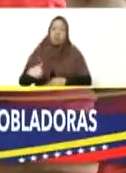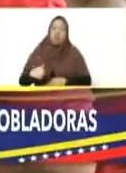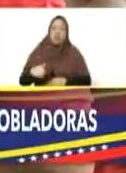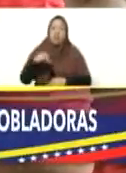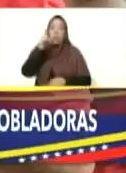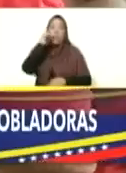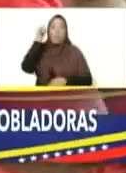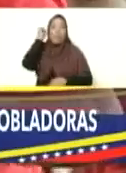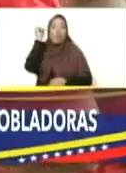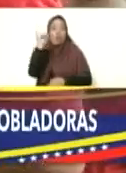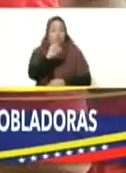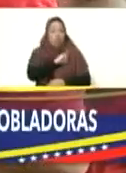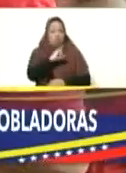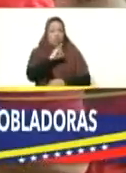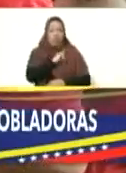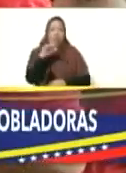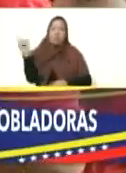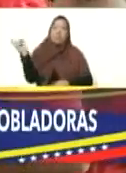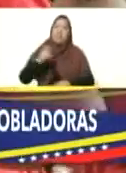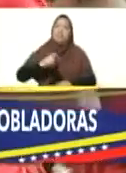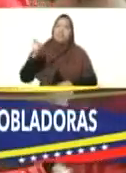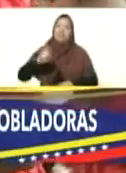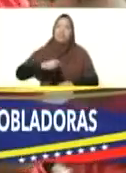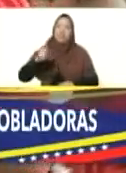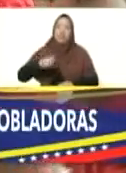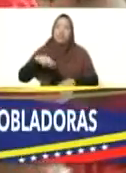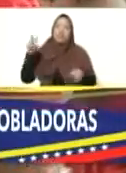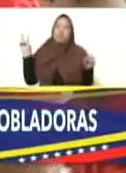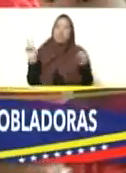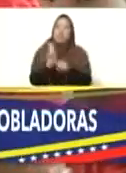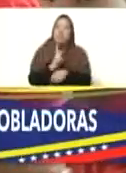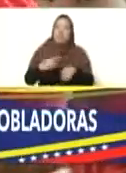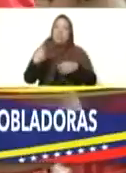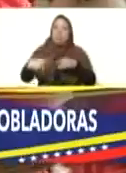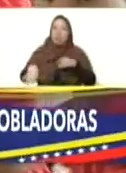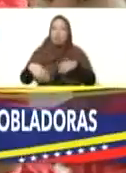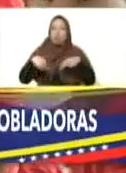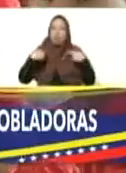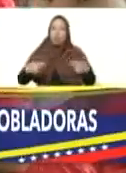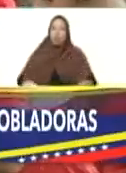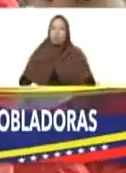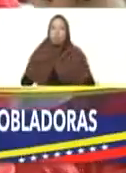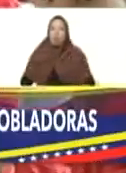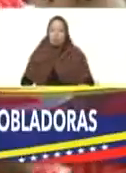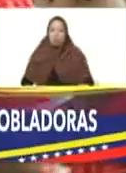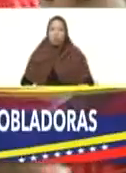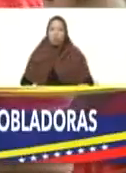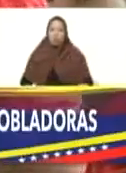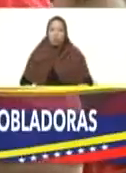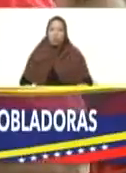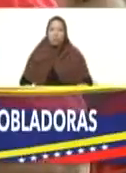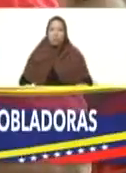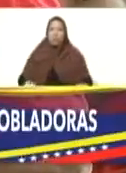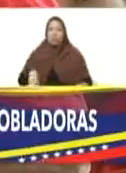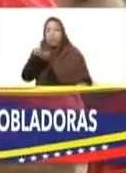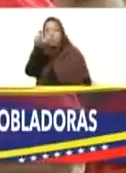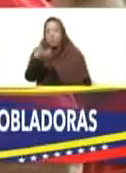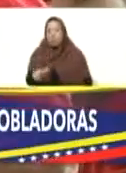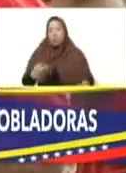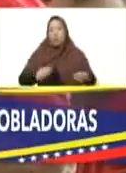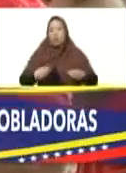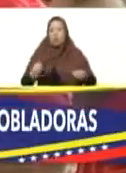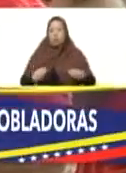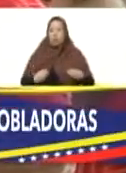identificar las necesidades la violación de derechos humanos todo lo que le puede pasar a un ser humano